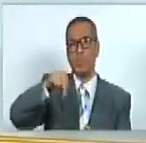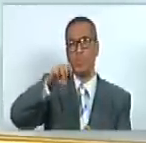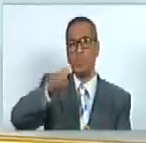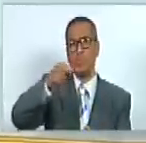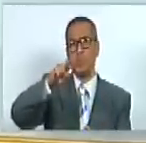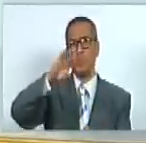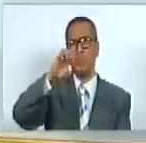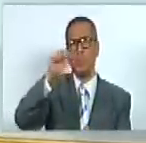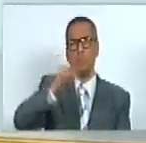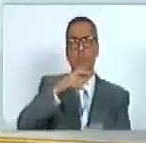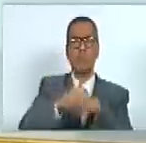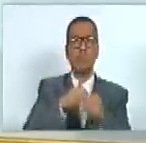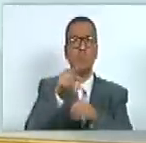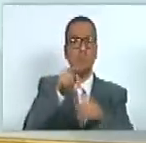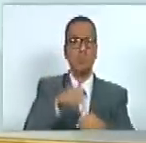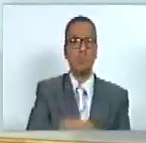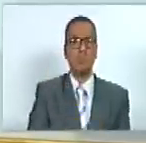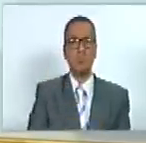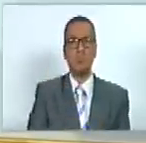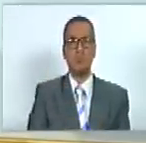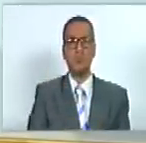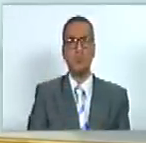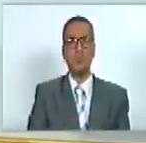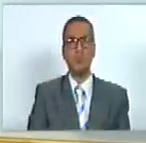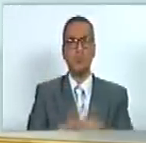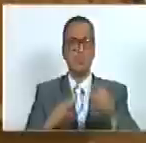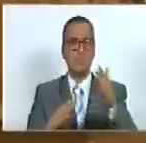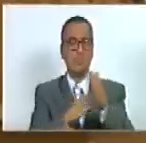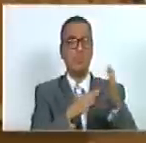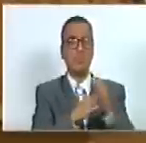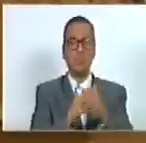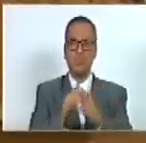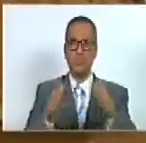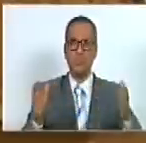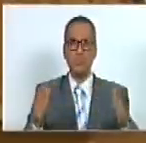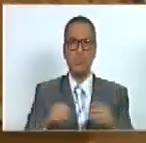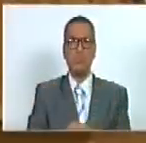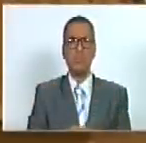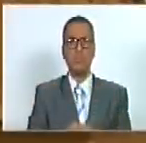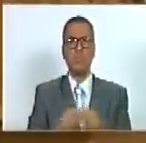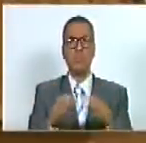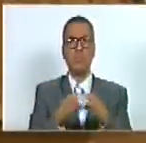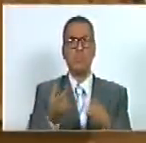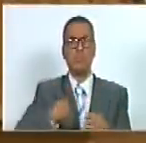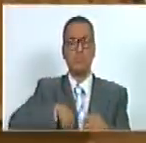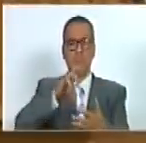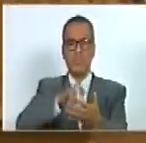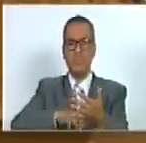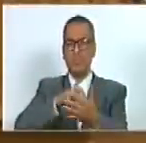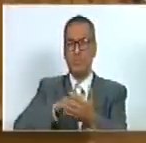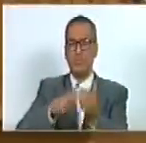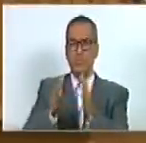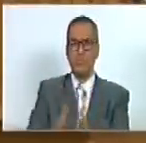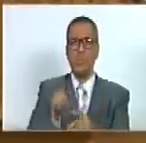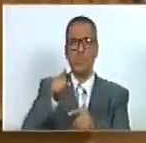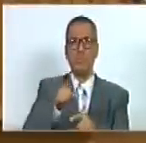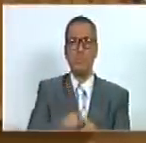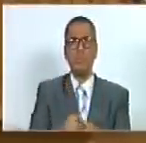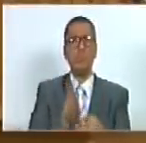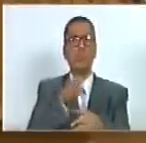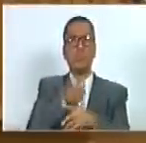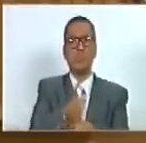eso generó obstáculos tremendos para nuestras campesinas y para nuestros campesinos en el